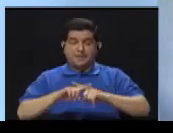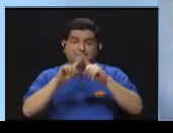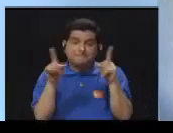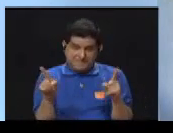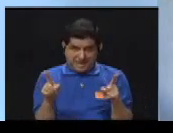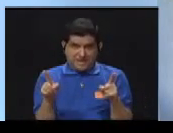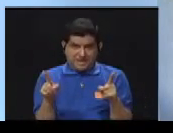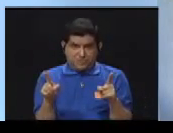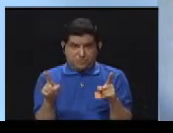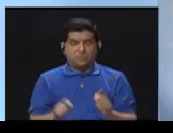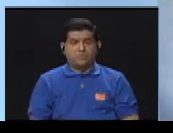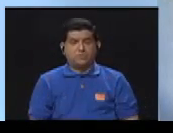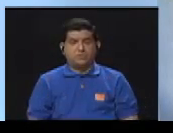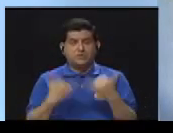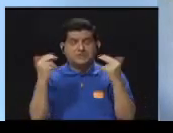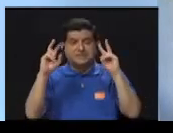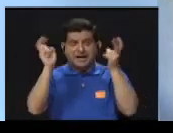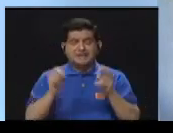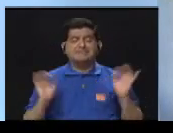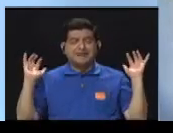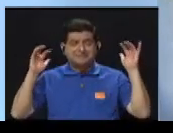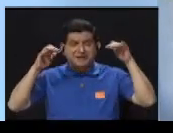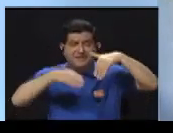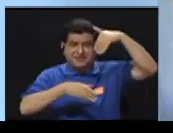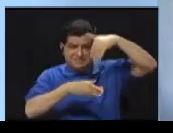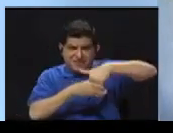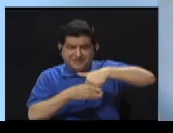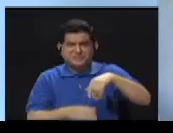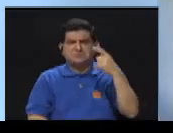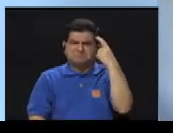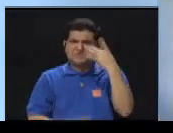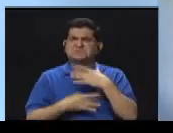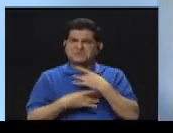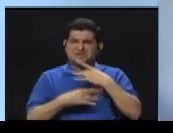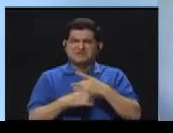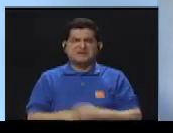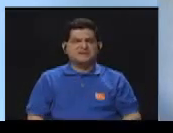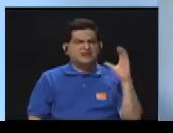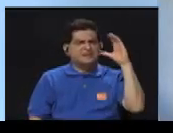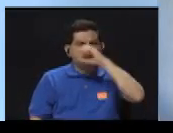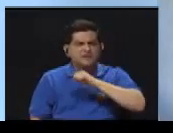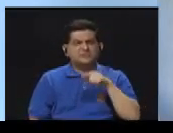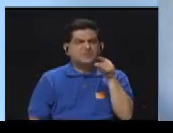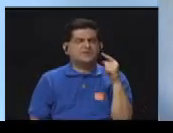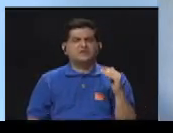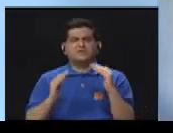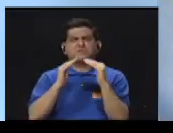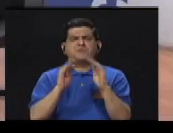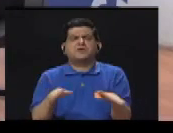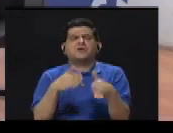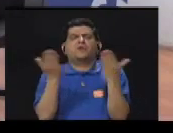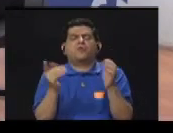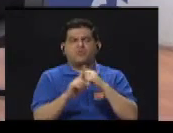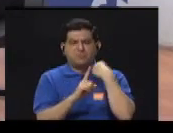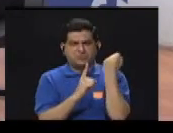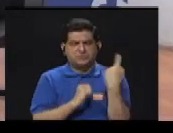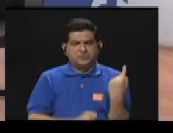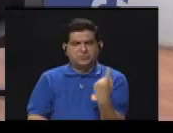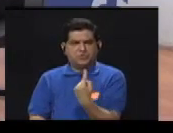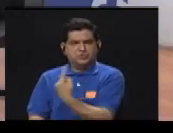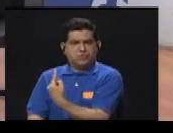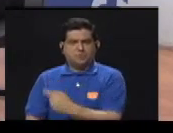Pero al entrar a este tema de la inmigración, también nos pareció interesante descubrir, digamos, cómo era el hábitat de cada uno, digamos, en qué circunstancias